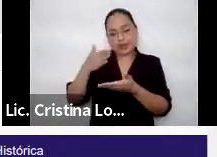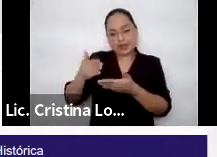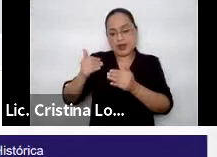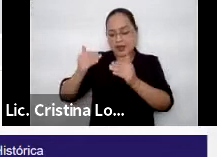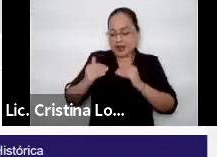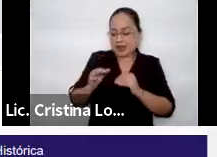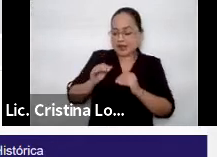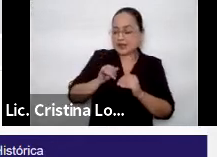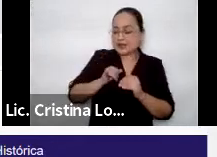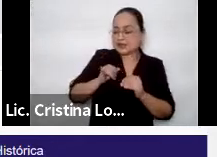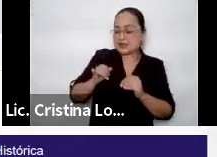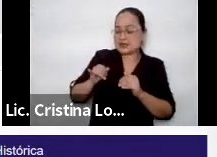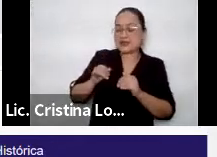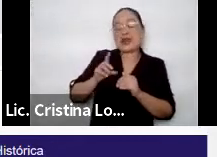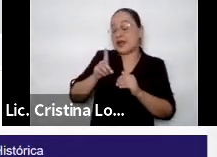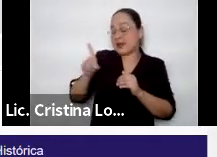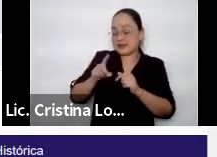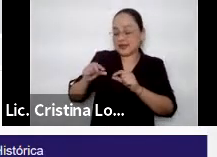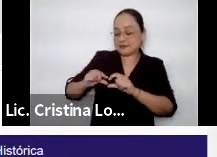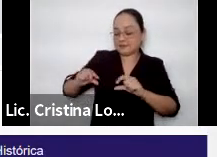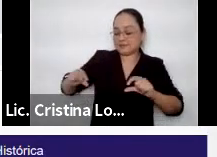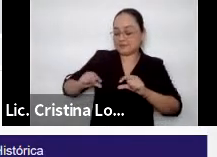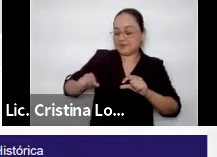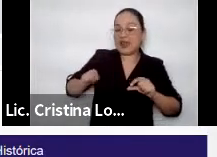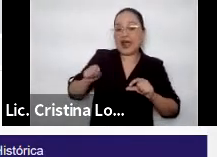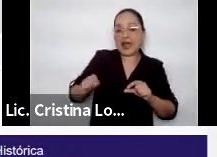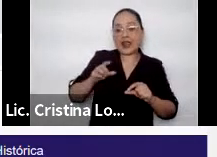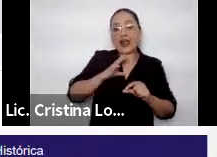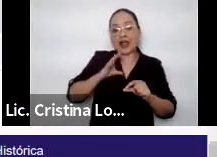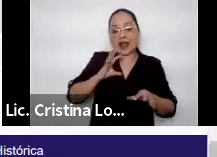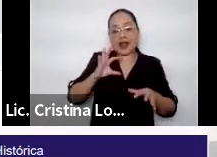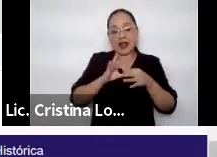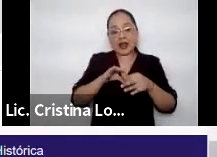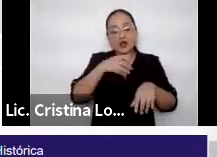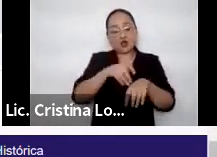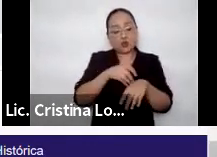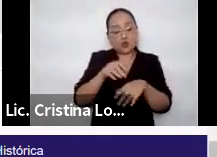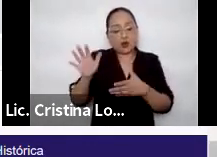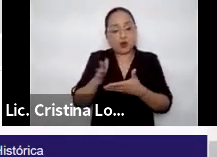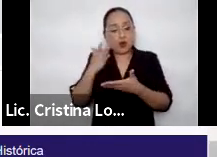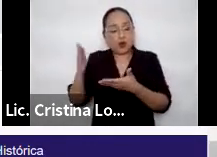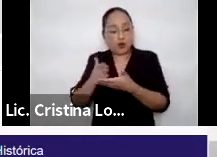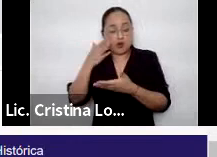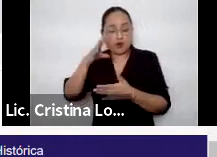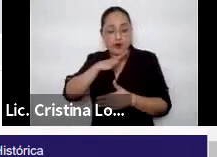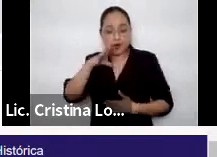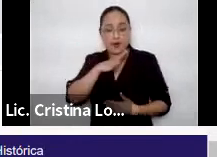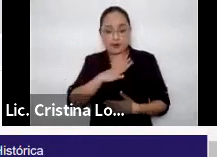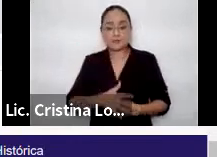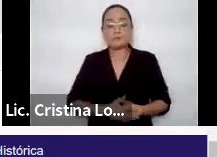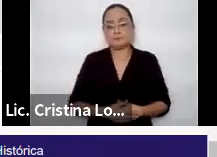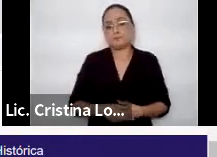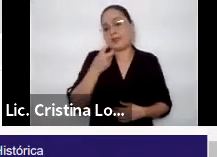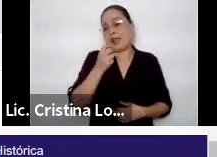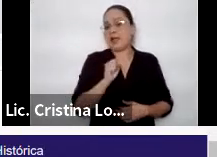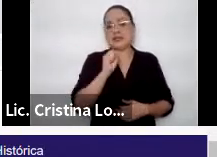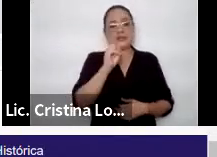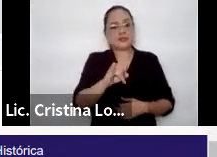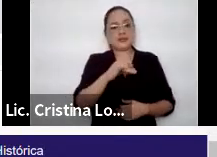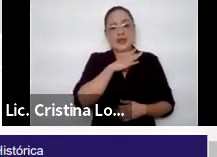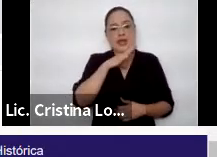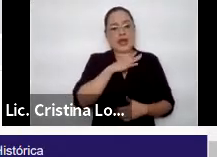acá, ¿correcto? Entonces, de ahí es donde vamos obteniendo todas y cada una de